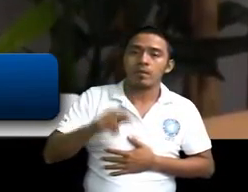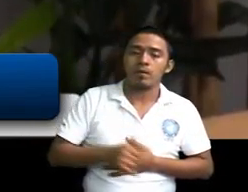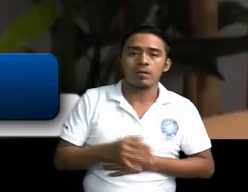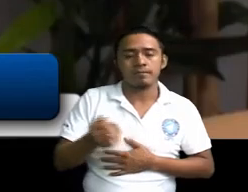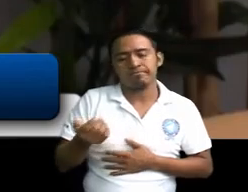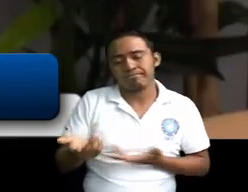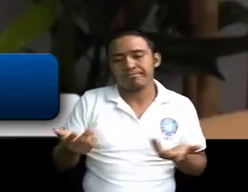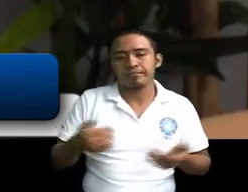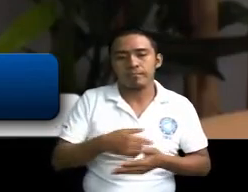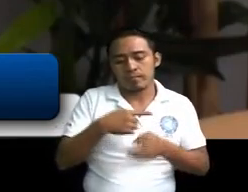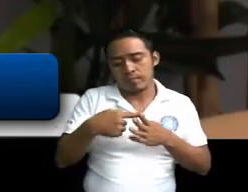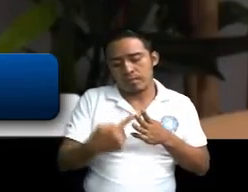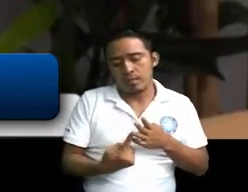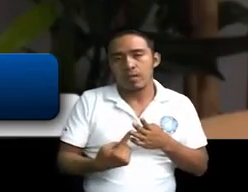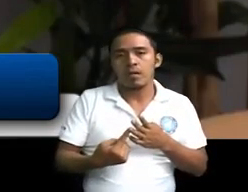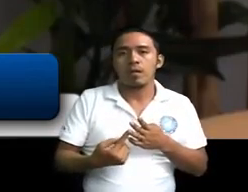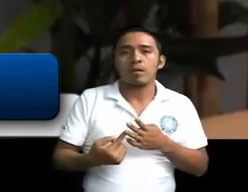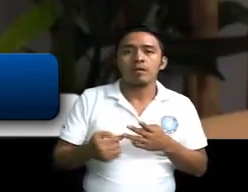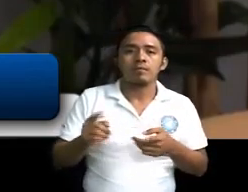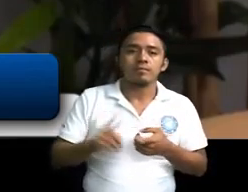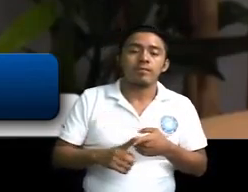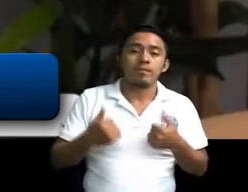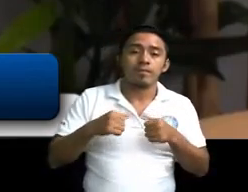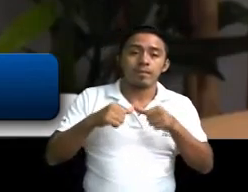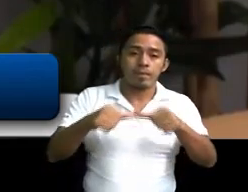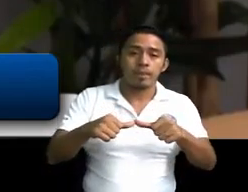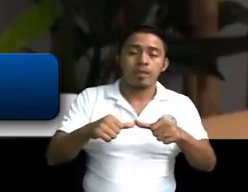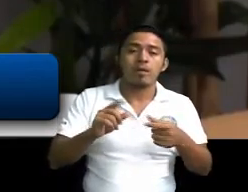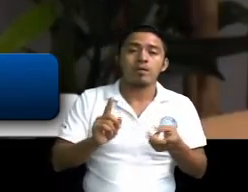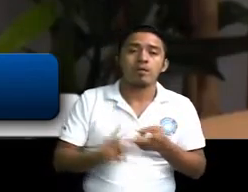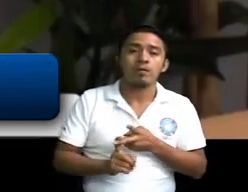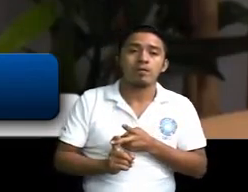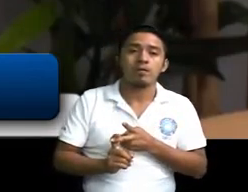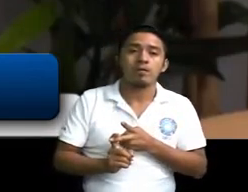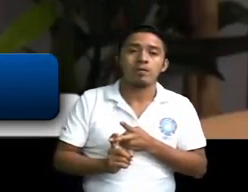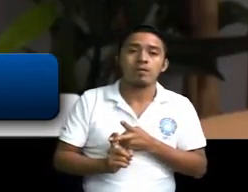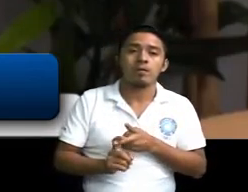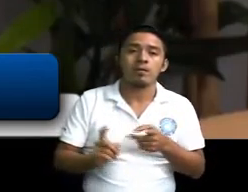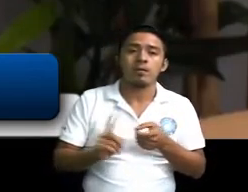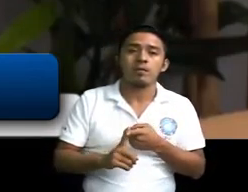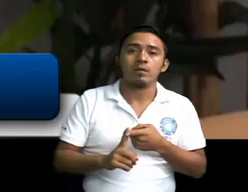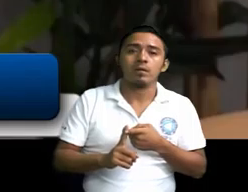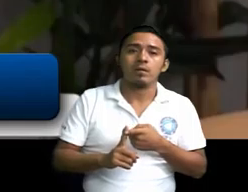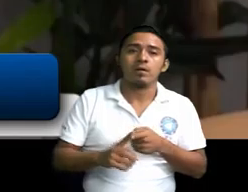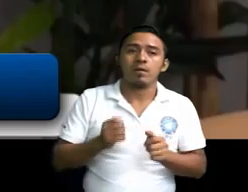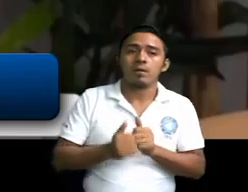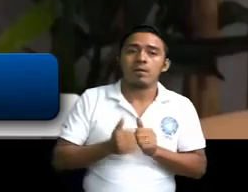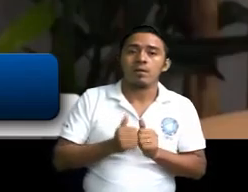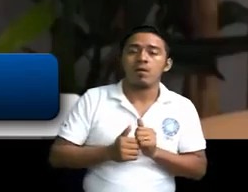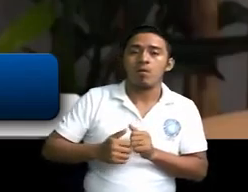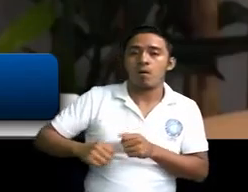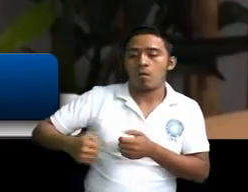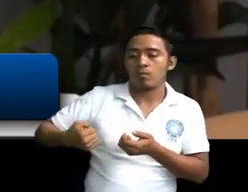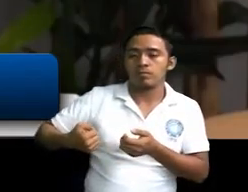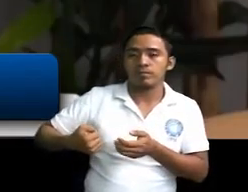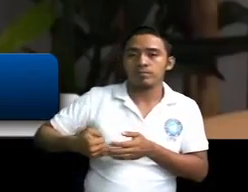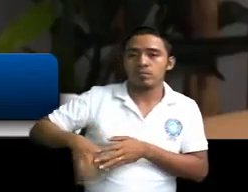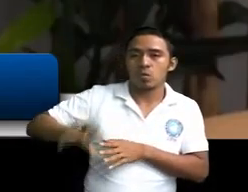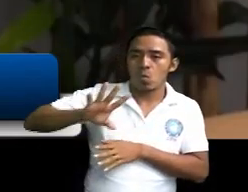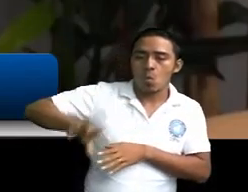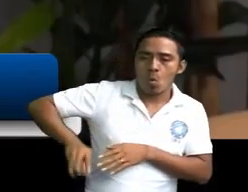se pueden presentar infecciones de la cadera. Por contigüidad. ¿En español? O sea, una lesión, una